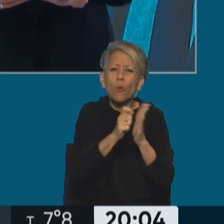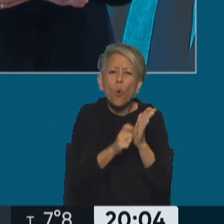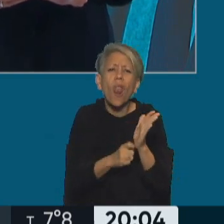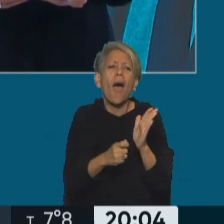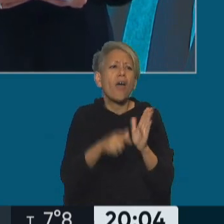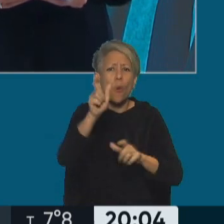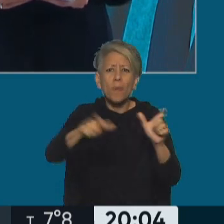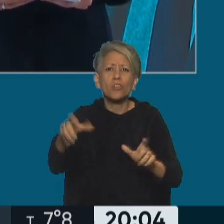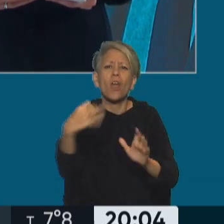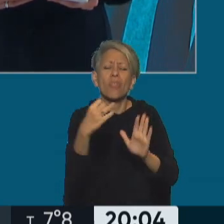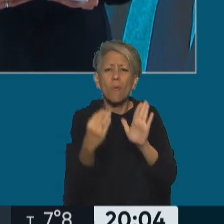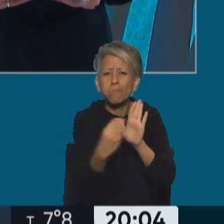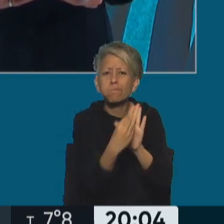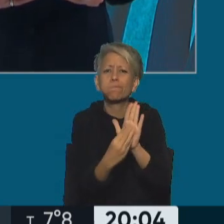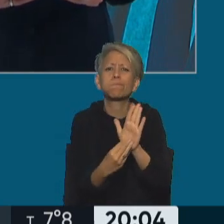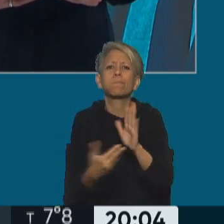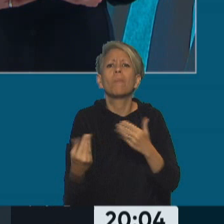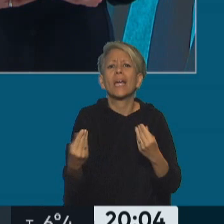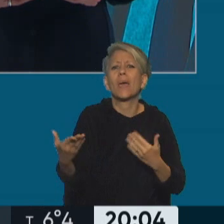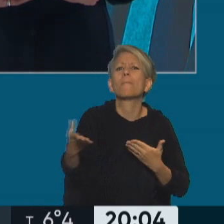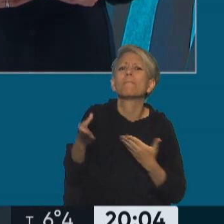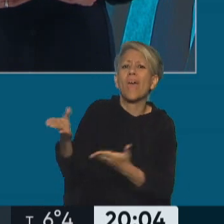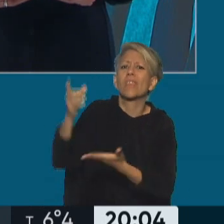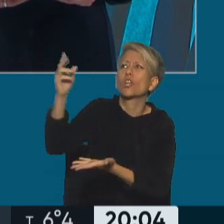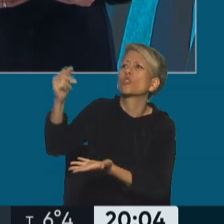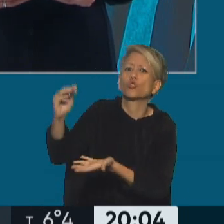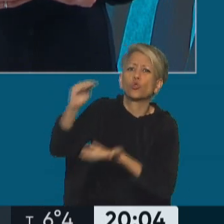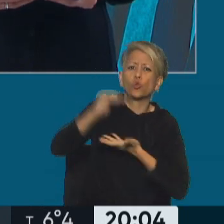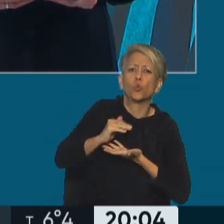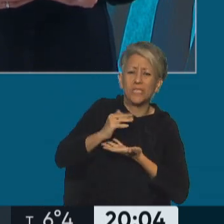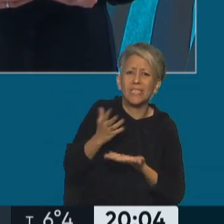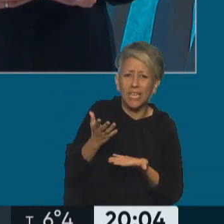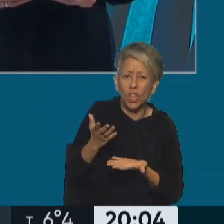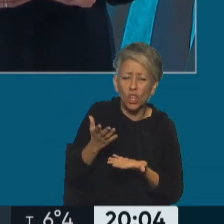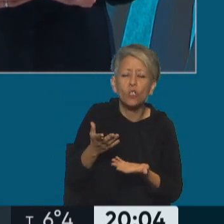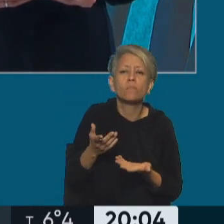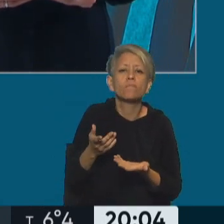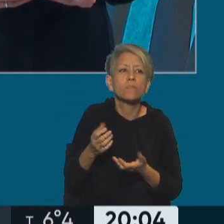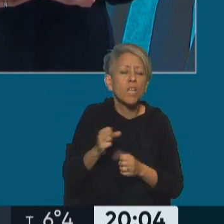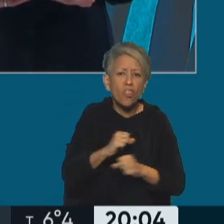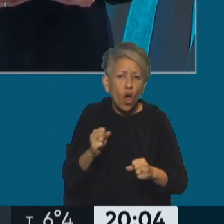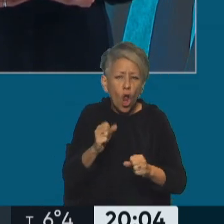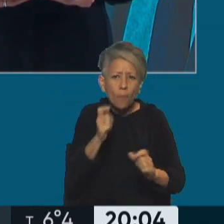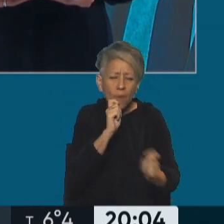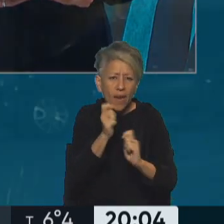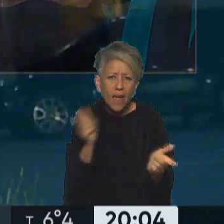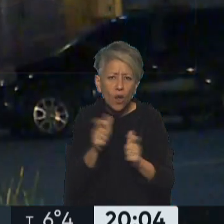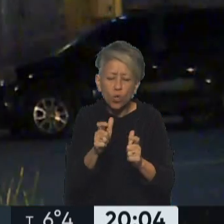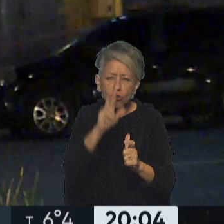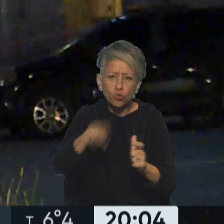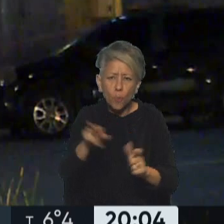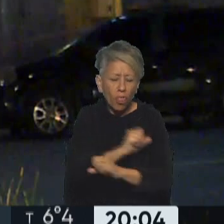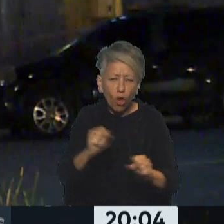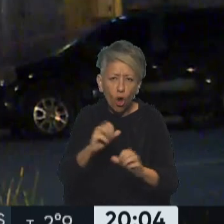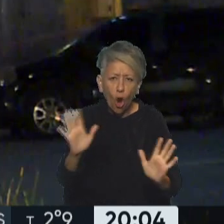para poder seguir haciéndose de los subsidios. Ese OP se cancela de un día al otro dentro del Ministerio de Economía. De